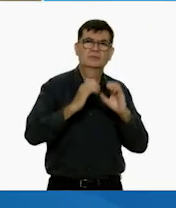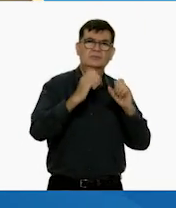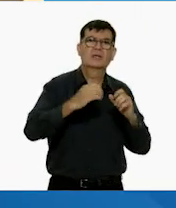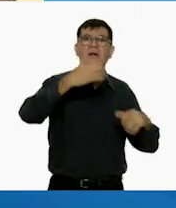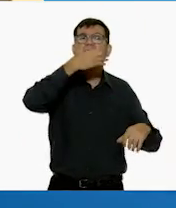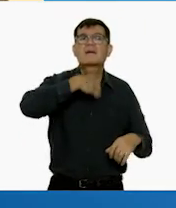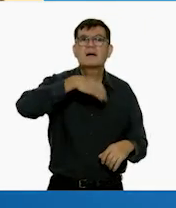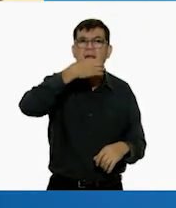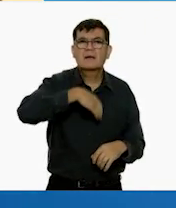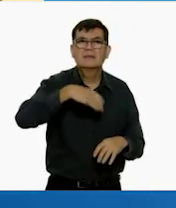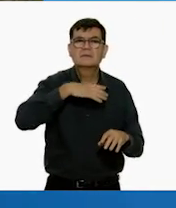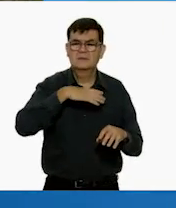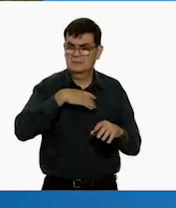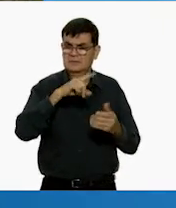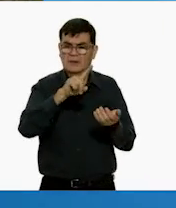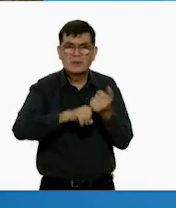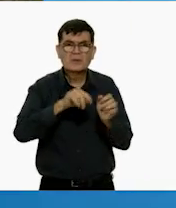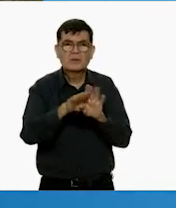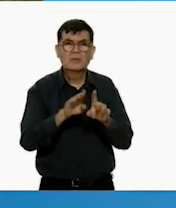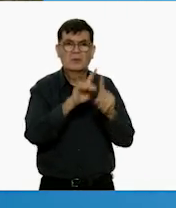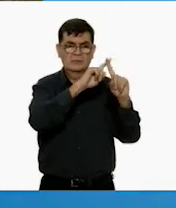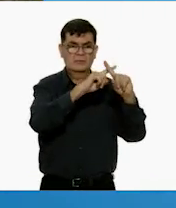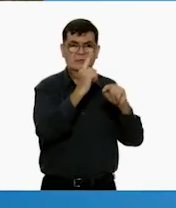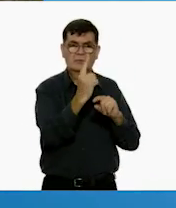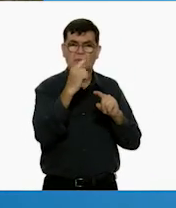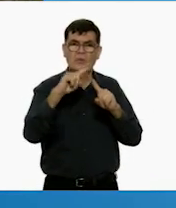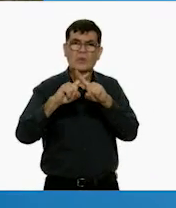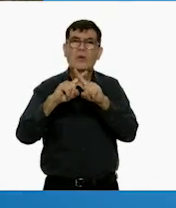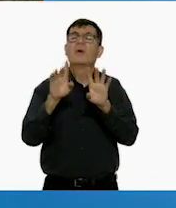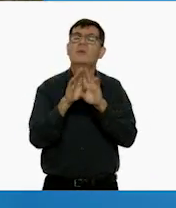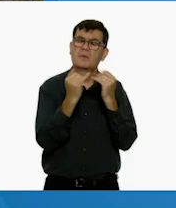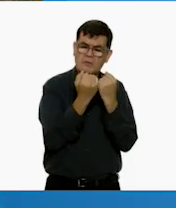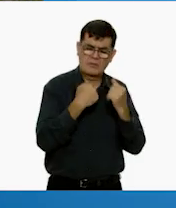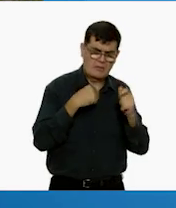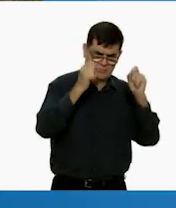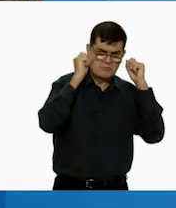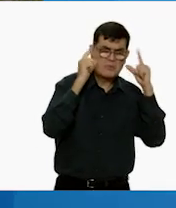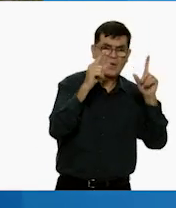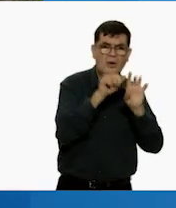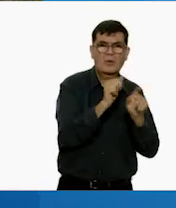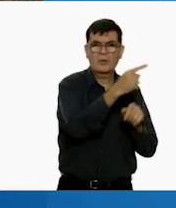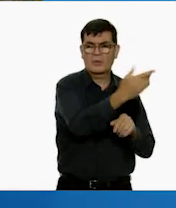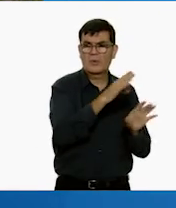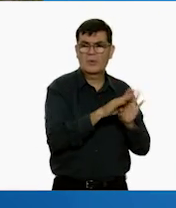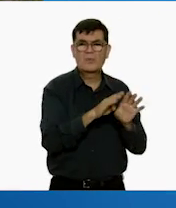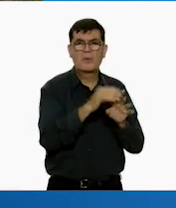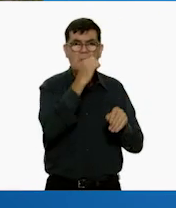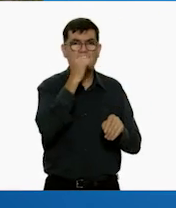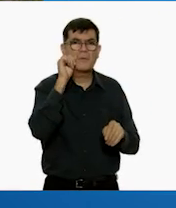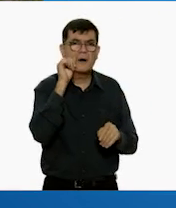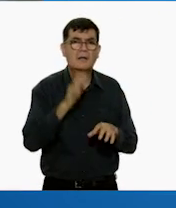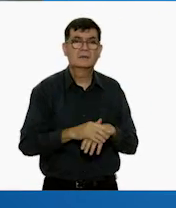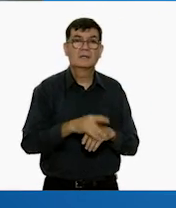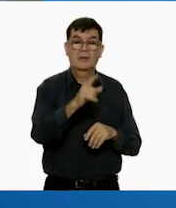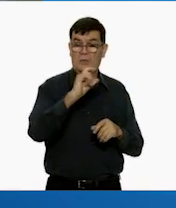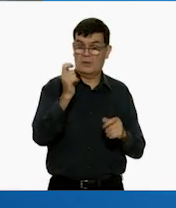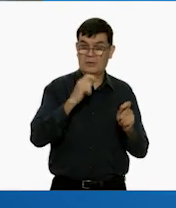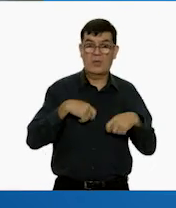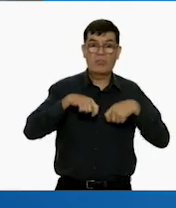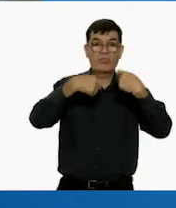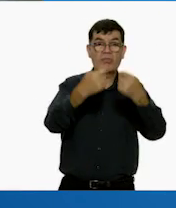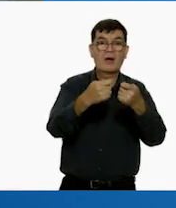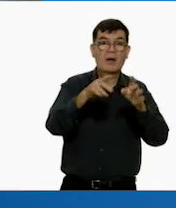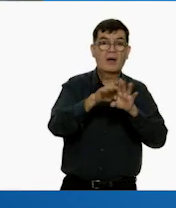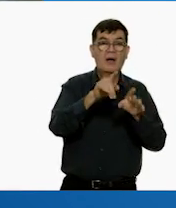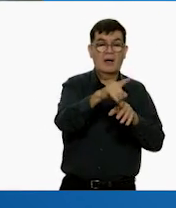Carranza, que se forma en el liberalismo del siglo XIX y que, por cierto, admiraba muchísimo al presidente Juárez. Cuando propone su reforma